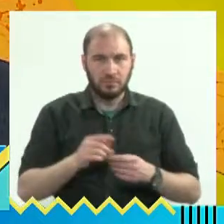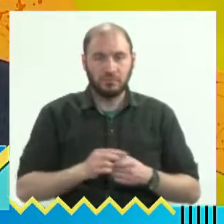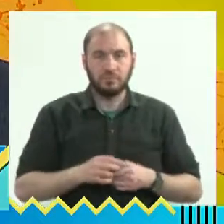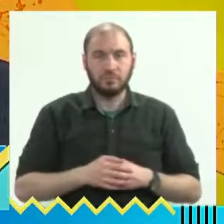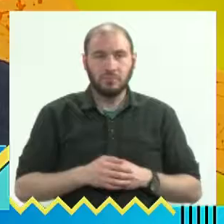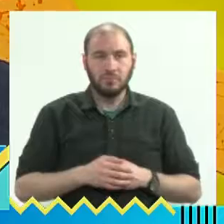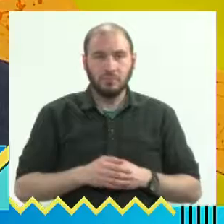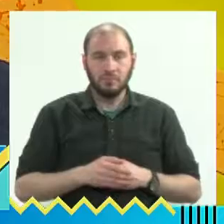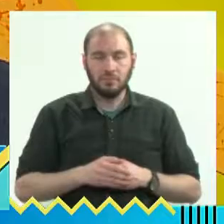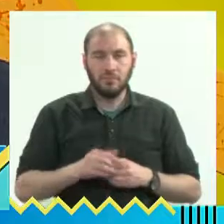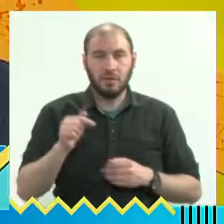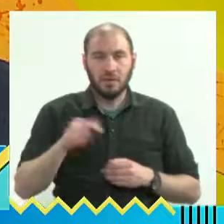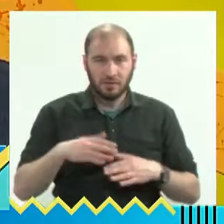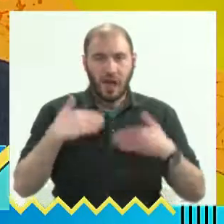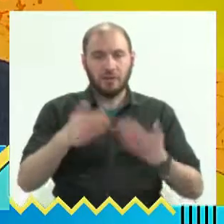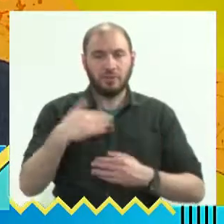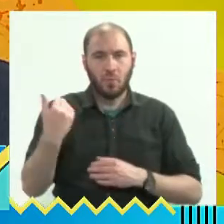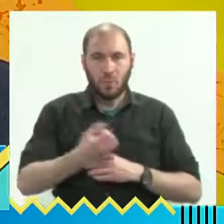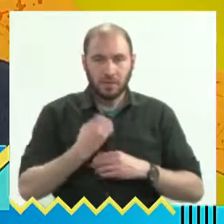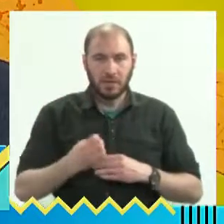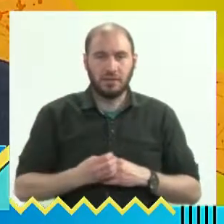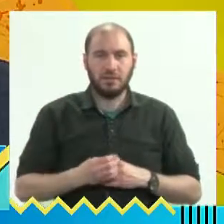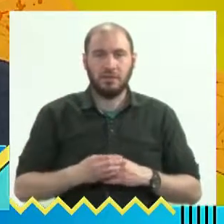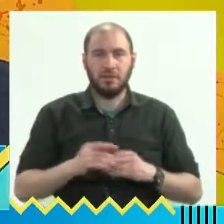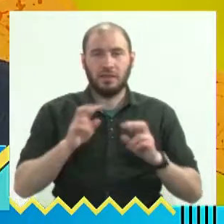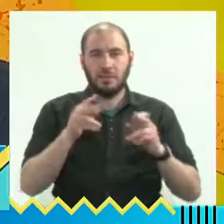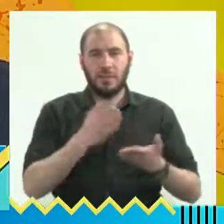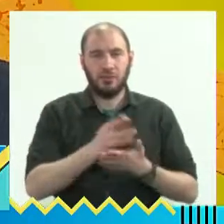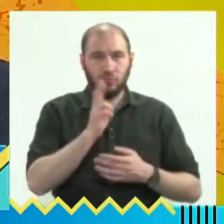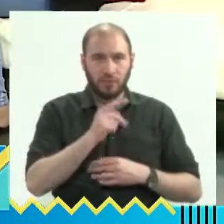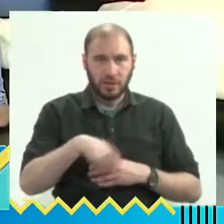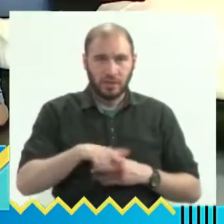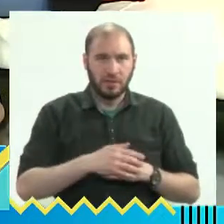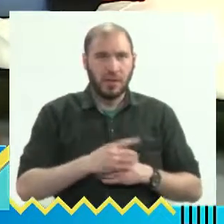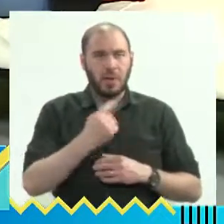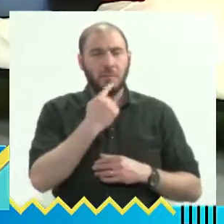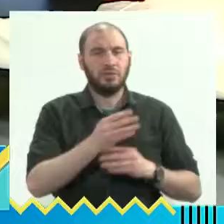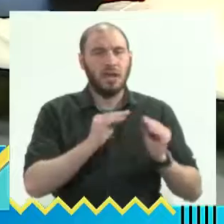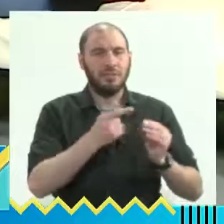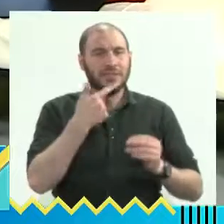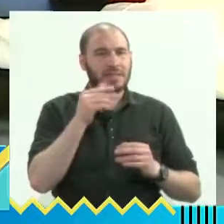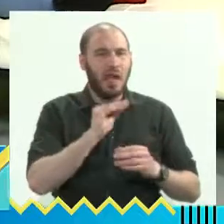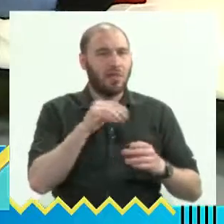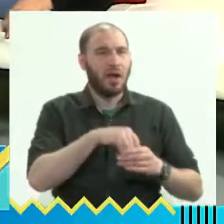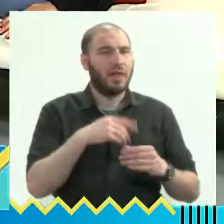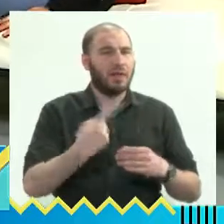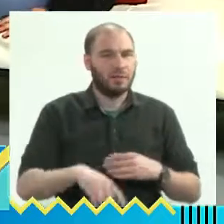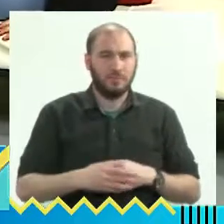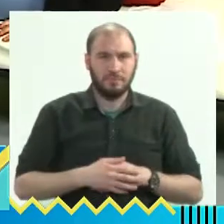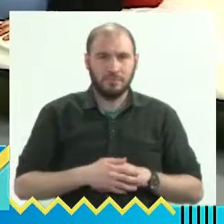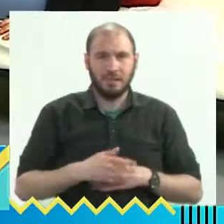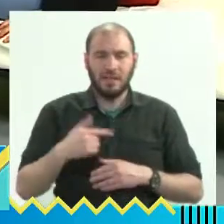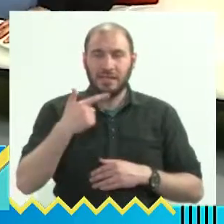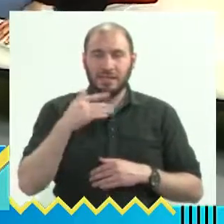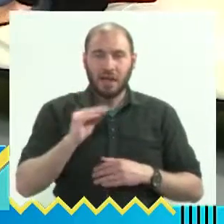por supuesto, que es un gran avance con respecto a los derechos de las mujeres. ¿Qué se debate en Senado ahora, no? En el